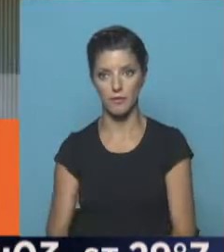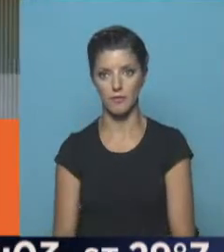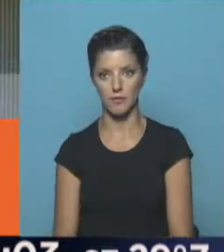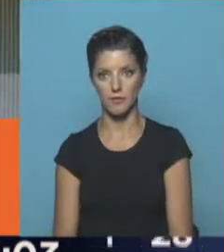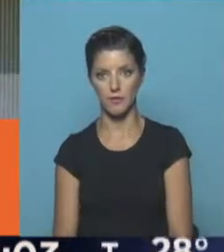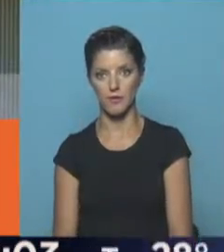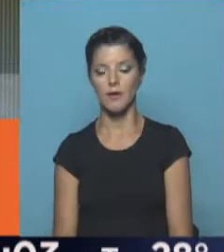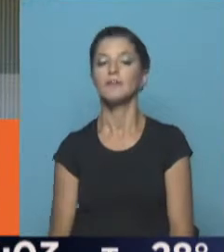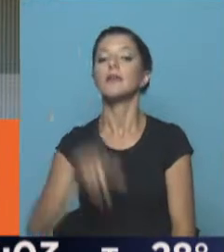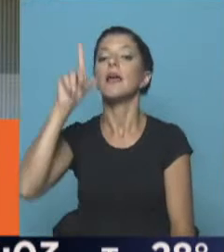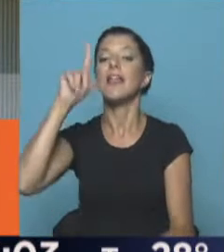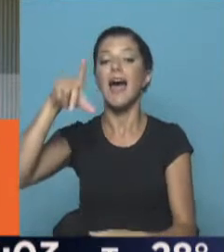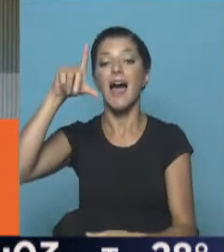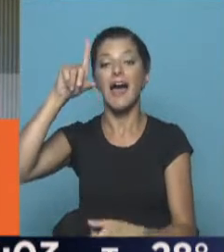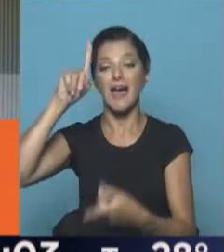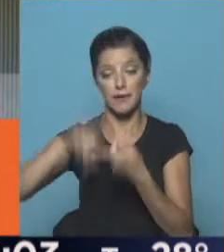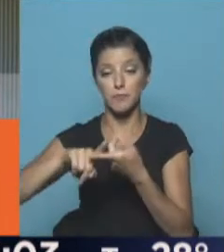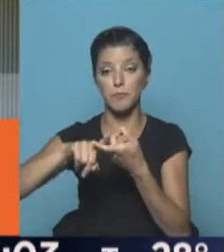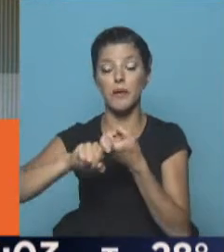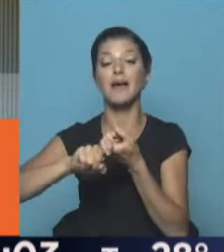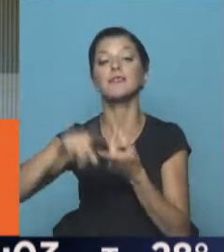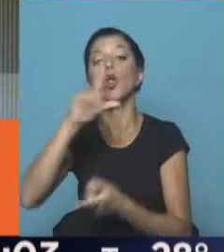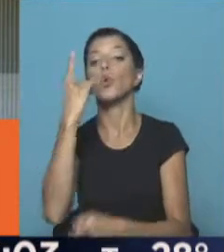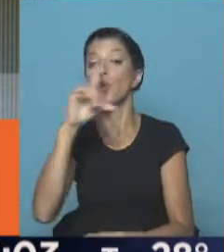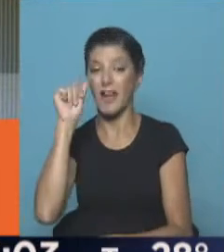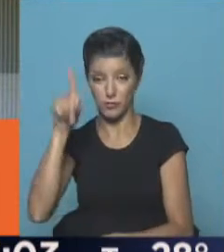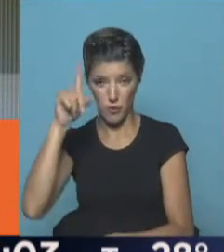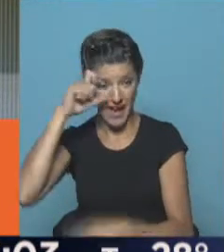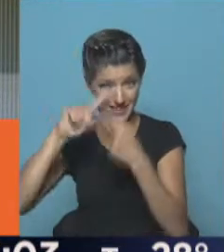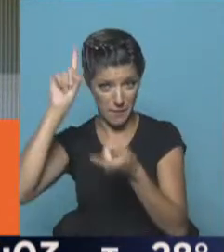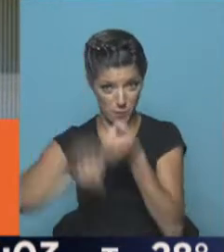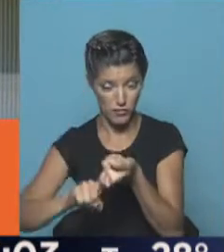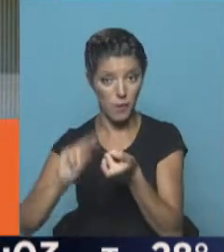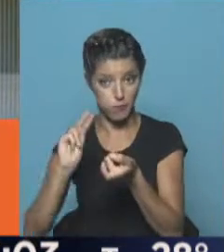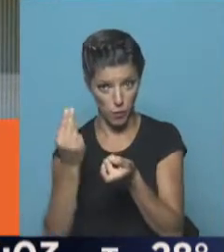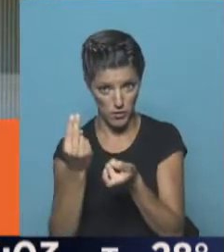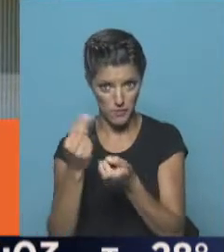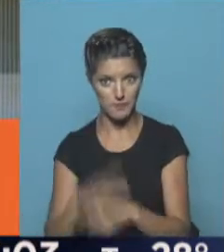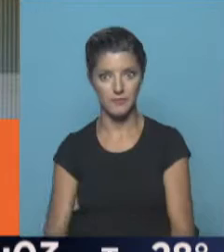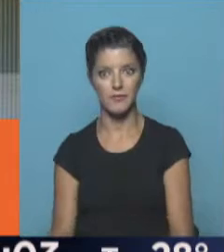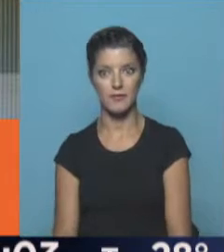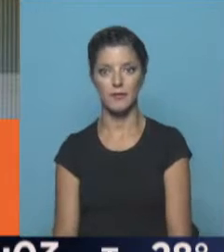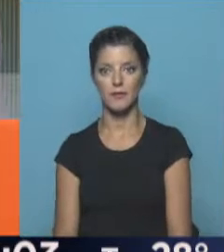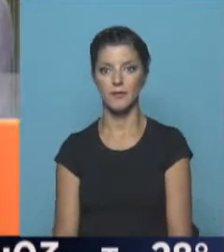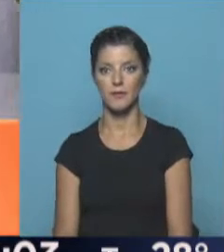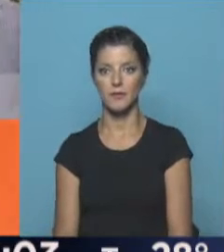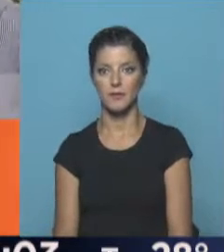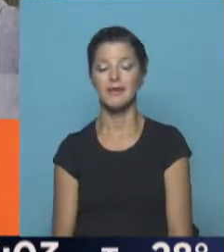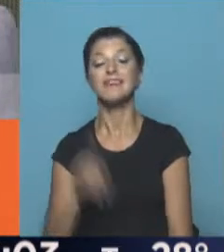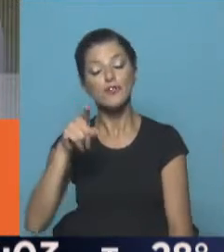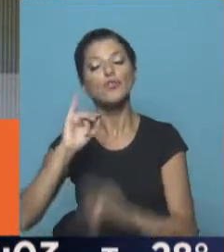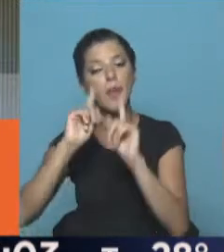mujer del óvulo no es cierto no se puede vincular eso por esta circunstancia de este de este caso